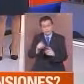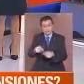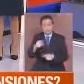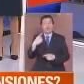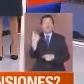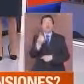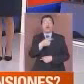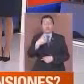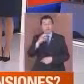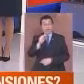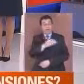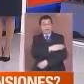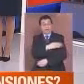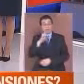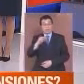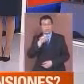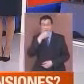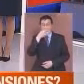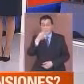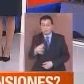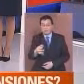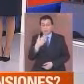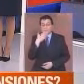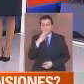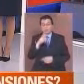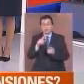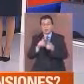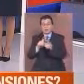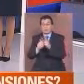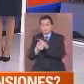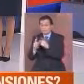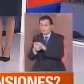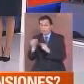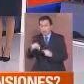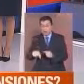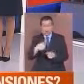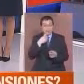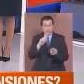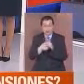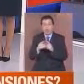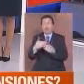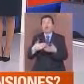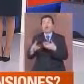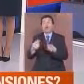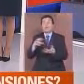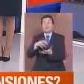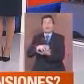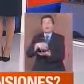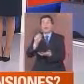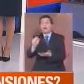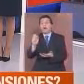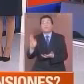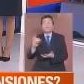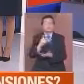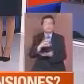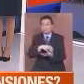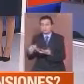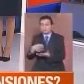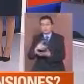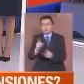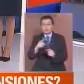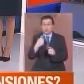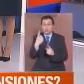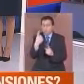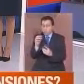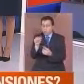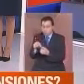Pensiones aconsejan no cambiarse a los afiliados, no tomar decisiones respecto de dónde mantener sus fondos, considerando solo un